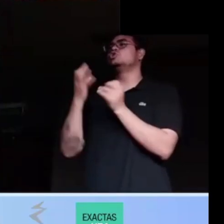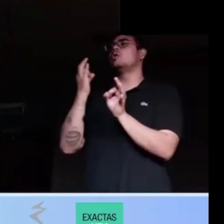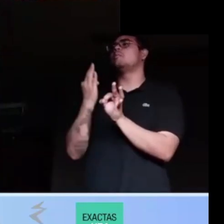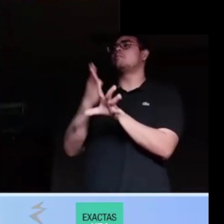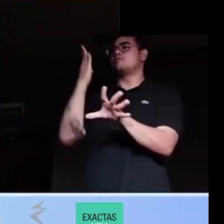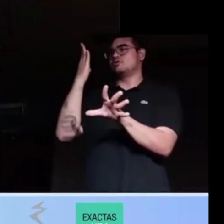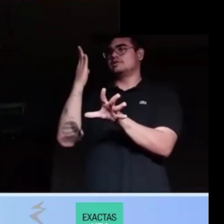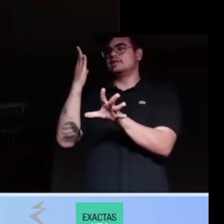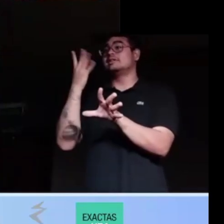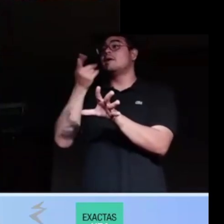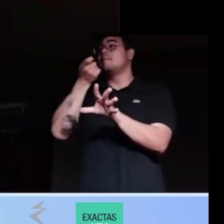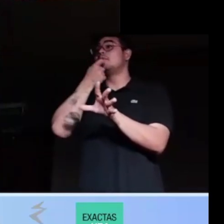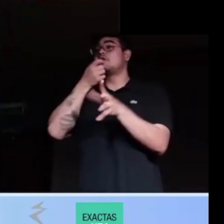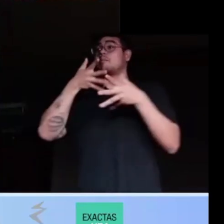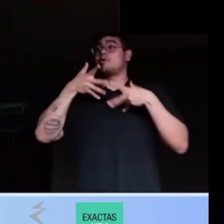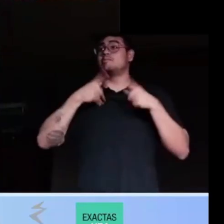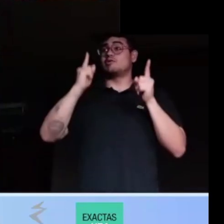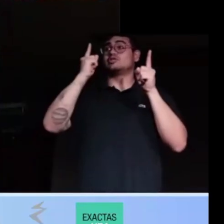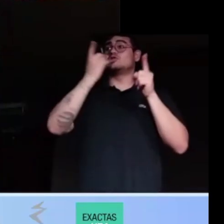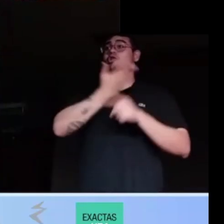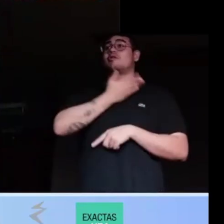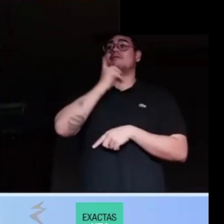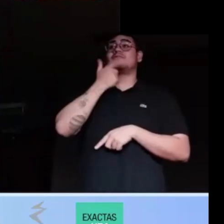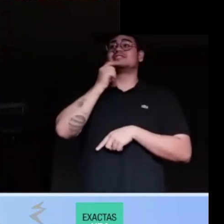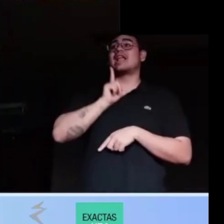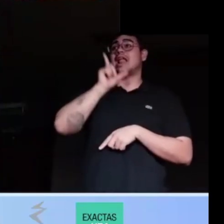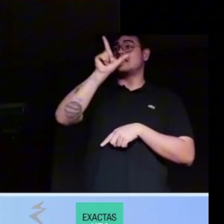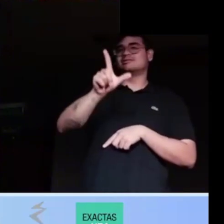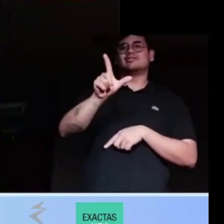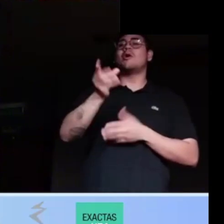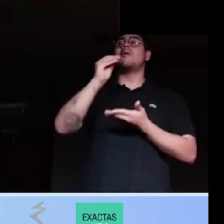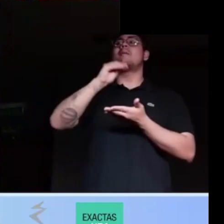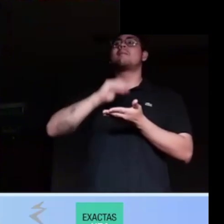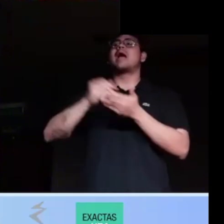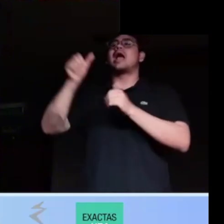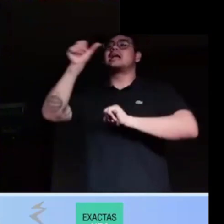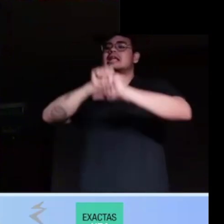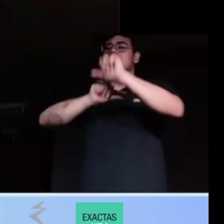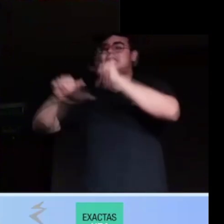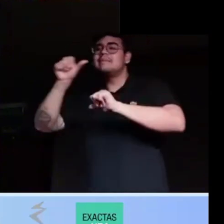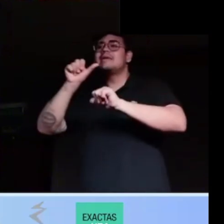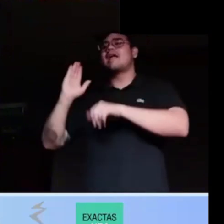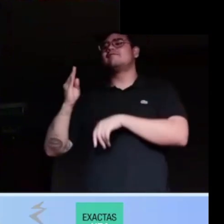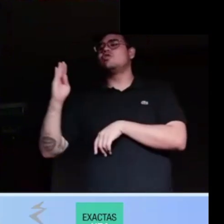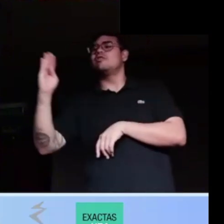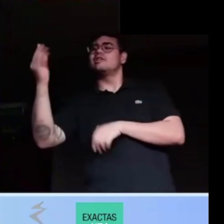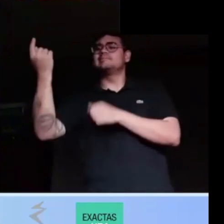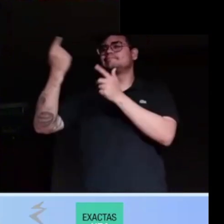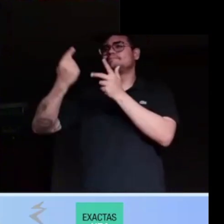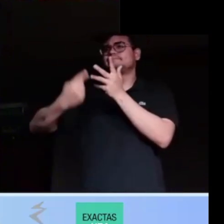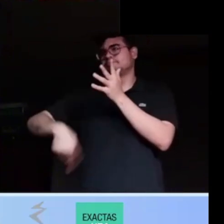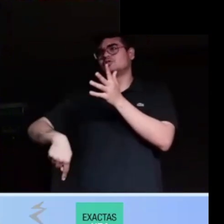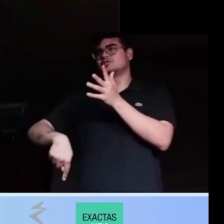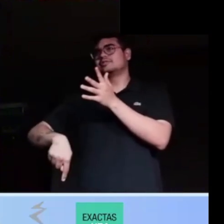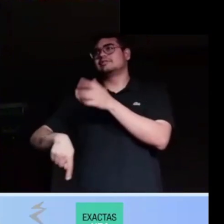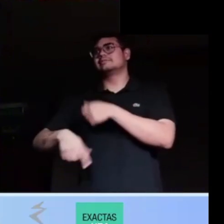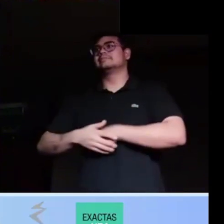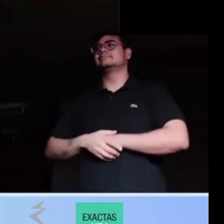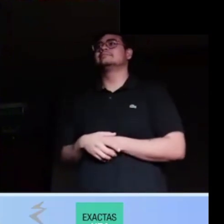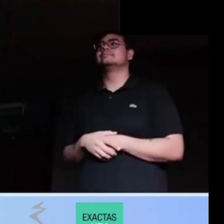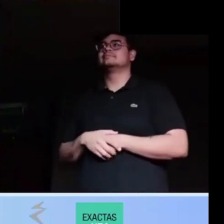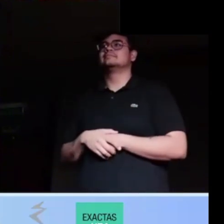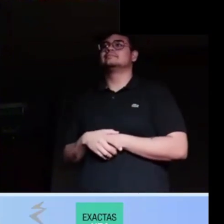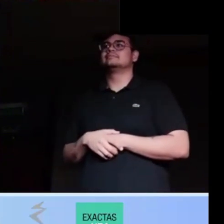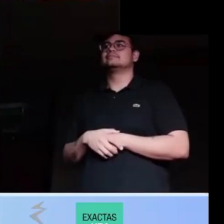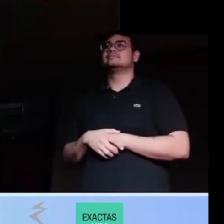los docentes y estudiantes de física, sino que está Aldo de química y Betty de biología. Así que bueno, muchas gracias. Esperamos